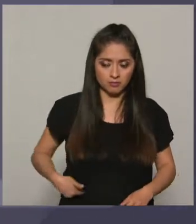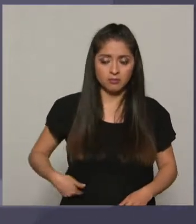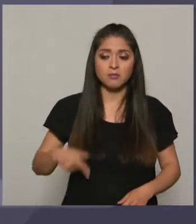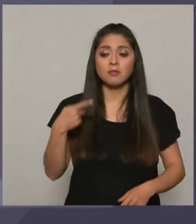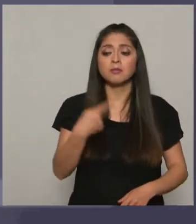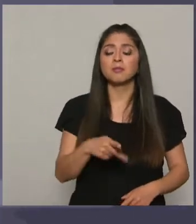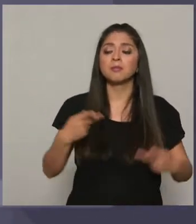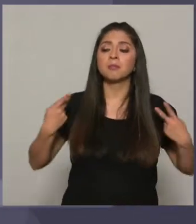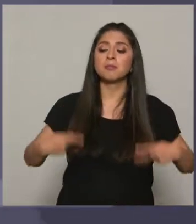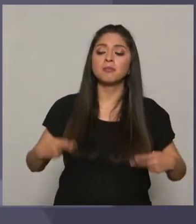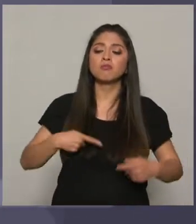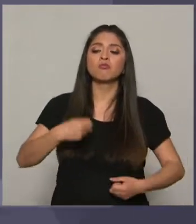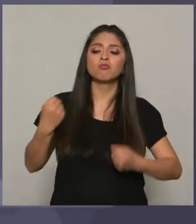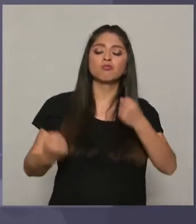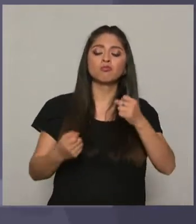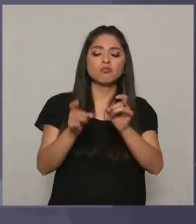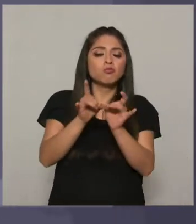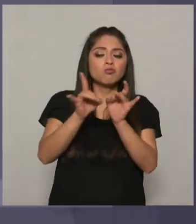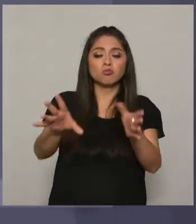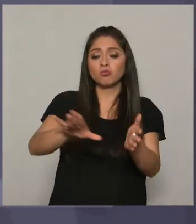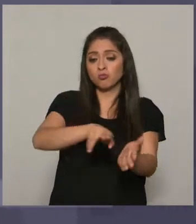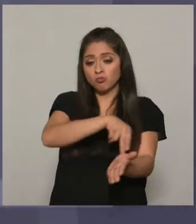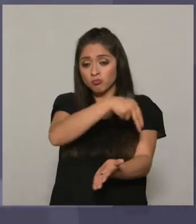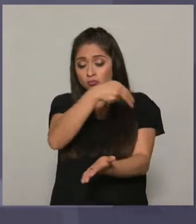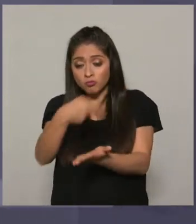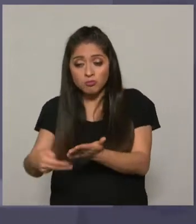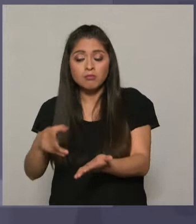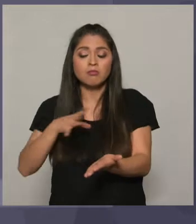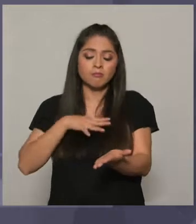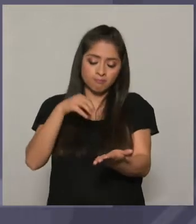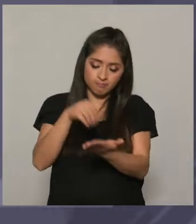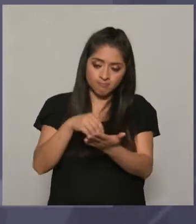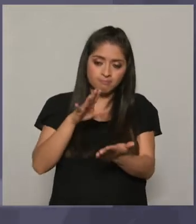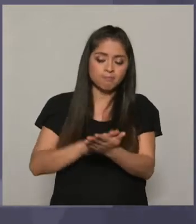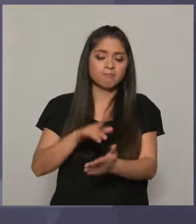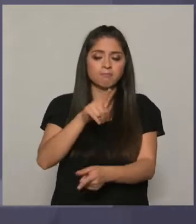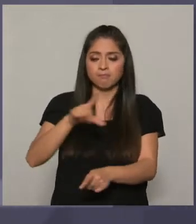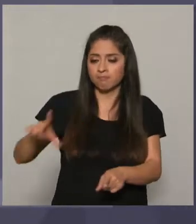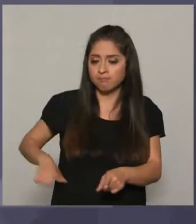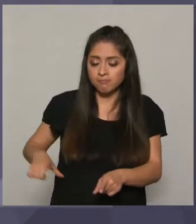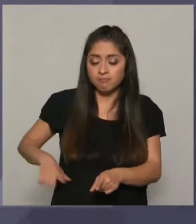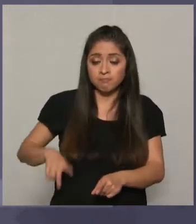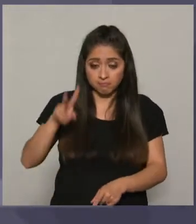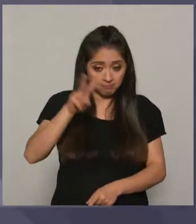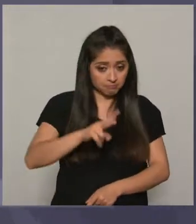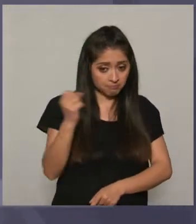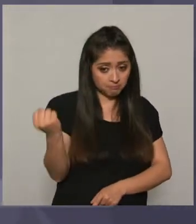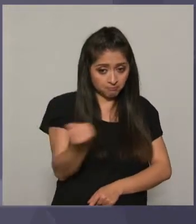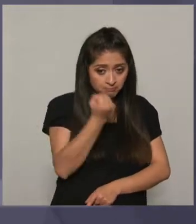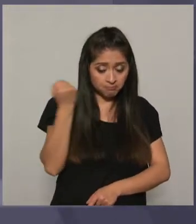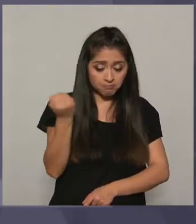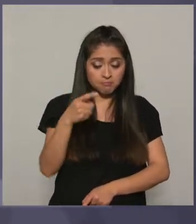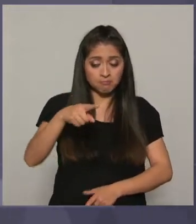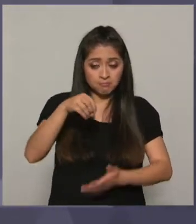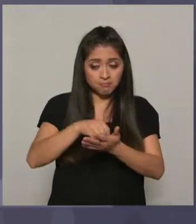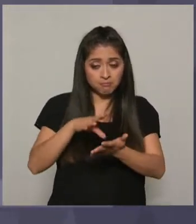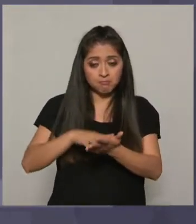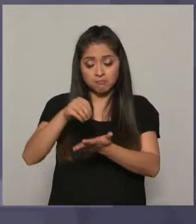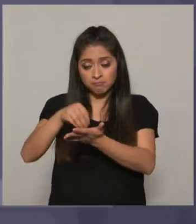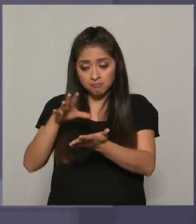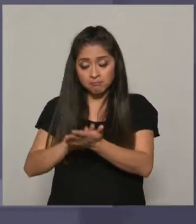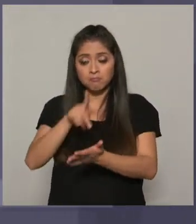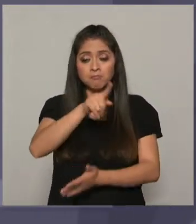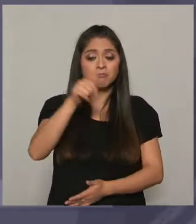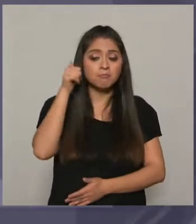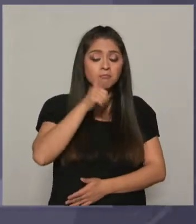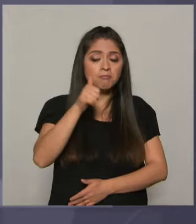auto y de pronto hay una volcadura, también hay un registro, el gobierno también tiene, por fortuna, registrados este tipo de